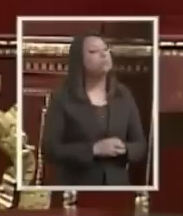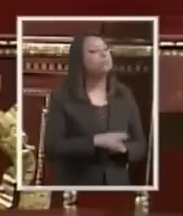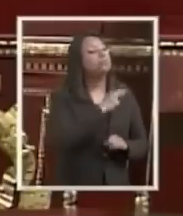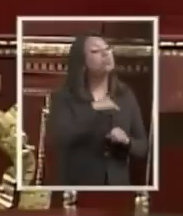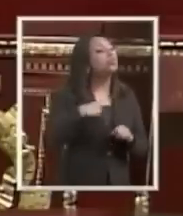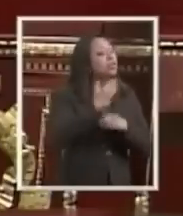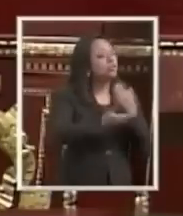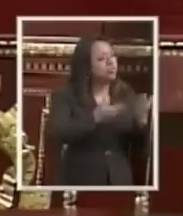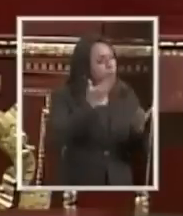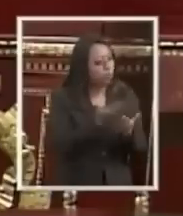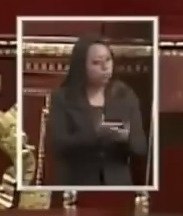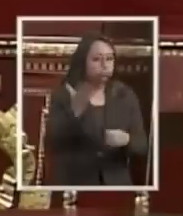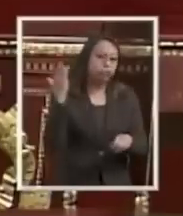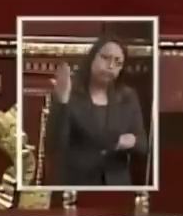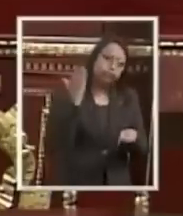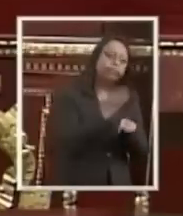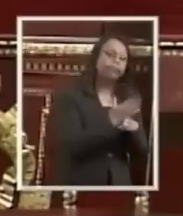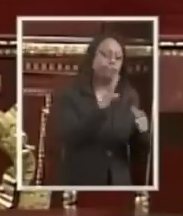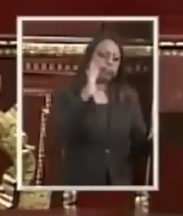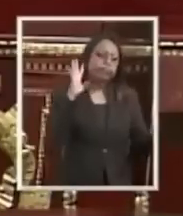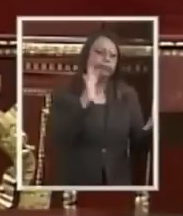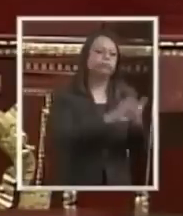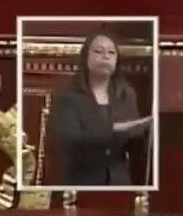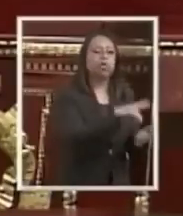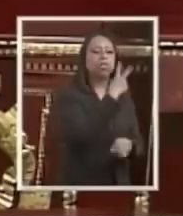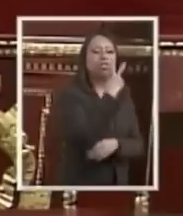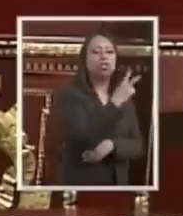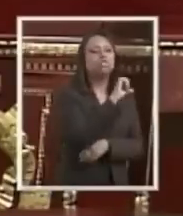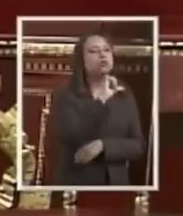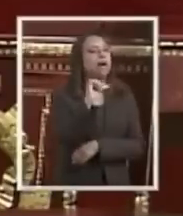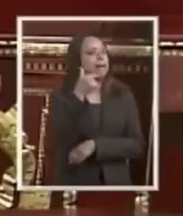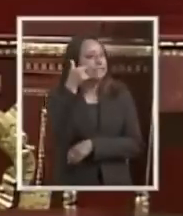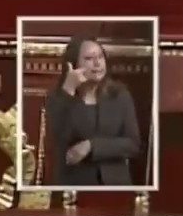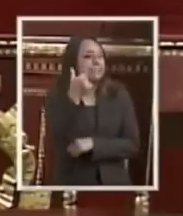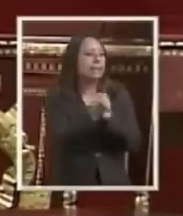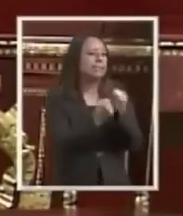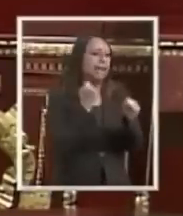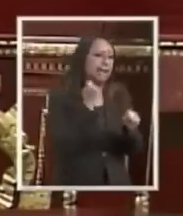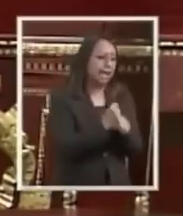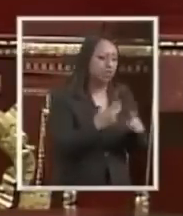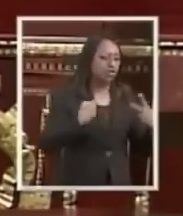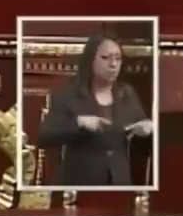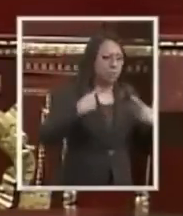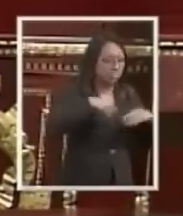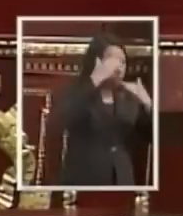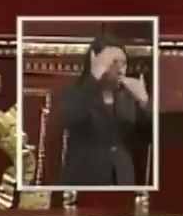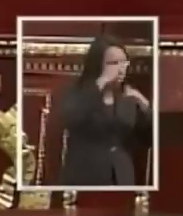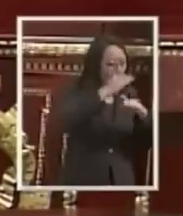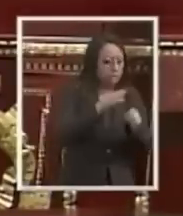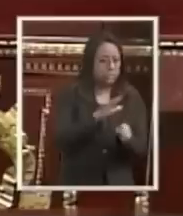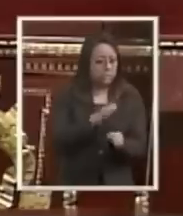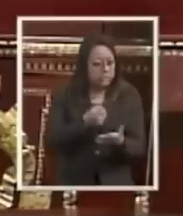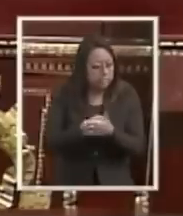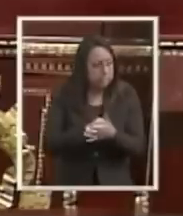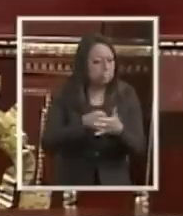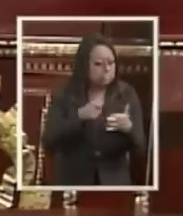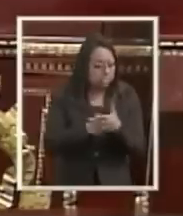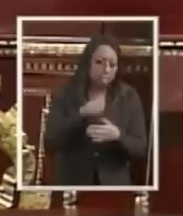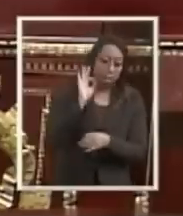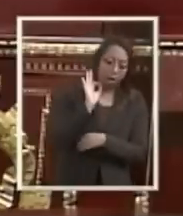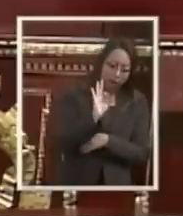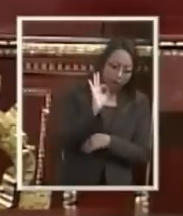Proponemos que se castigue con cárcel de 2 a 7 años al adulto que presione, convenza